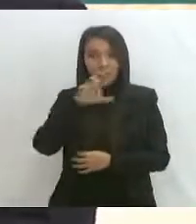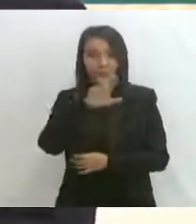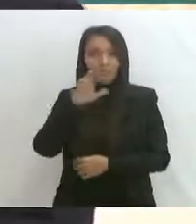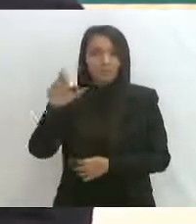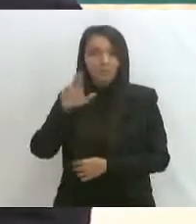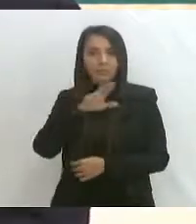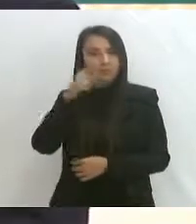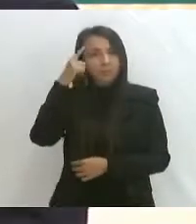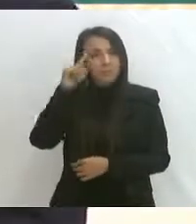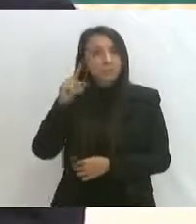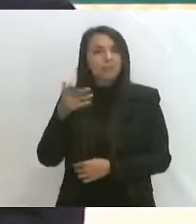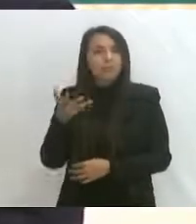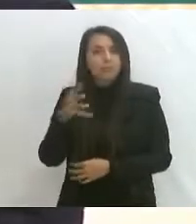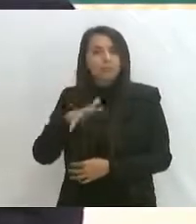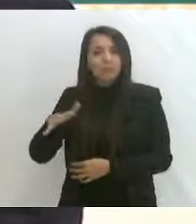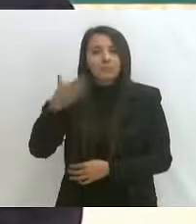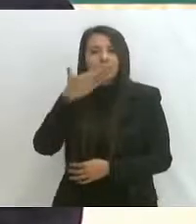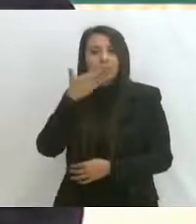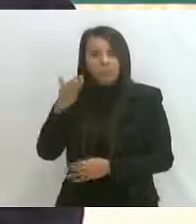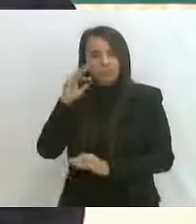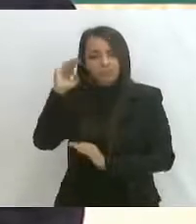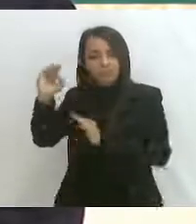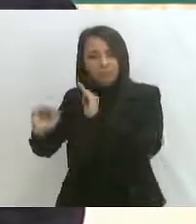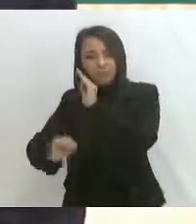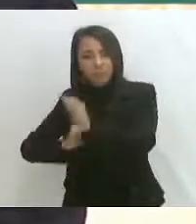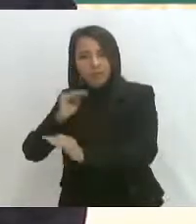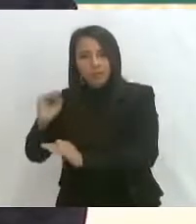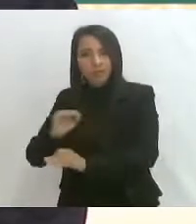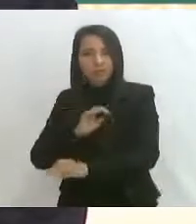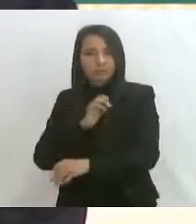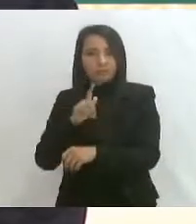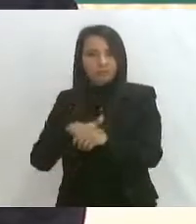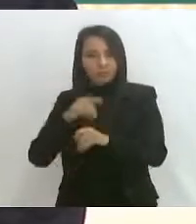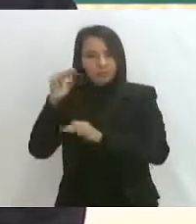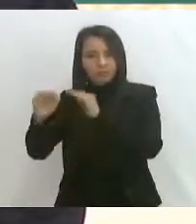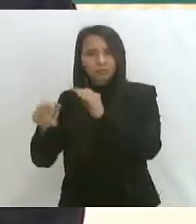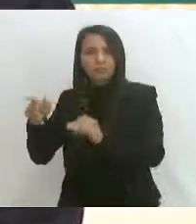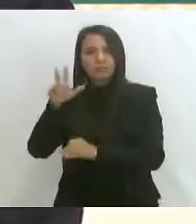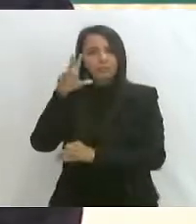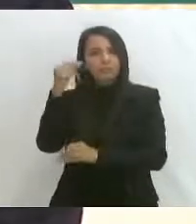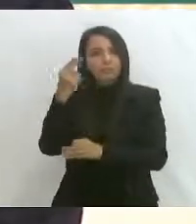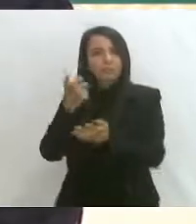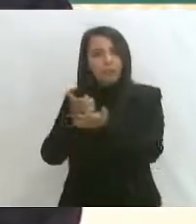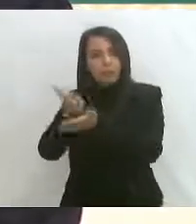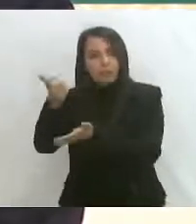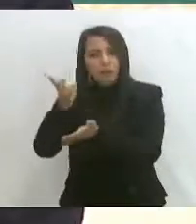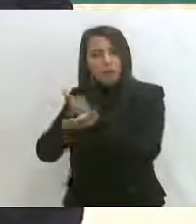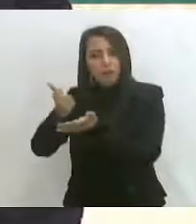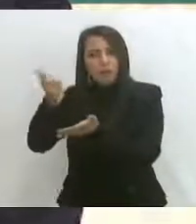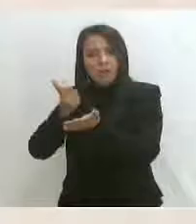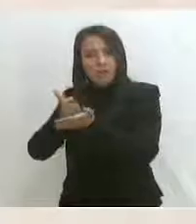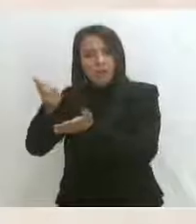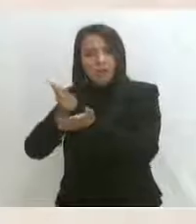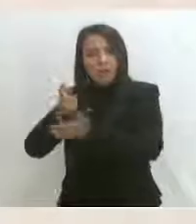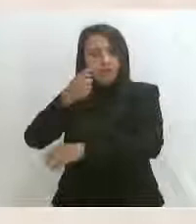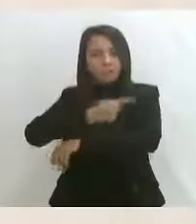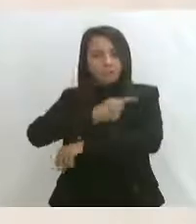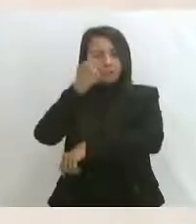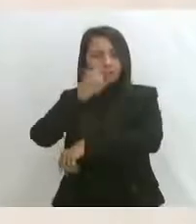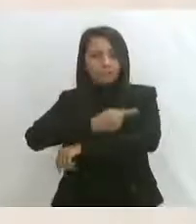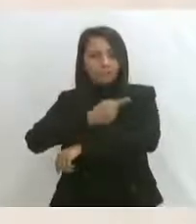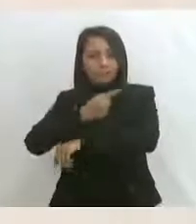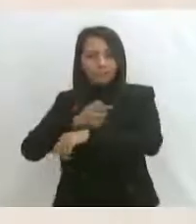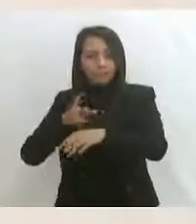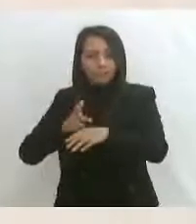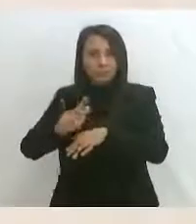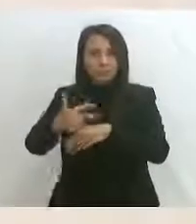tengan un trato especial, no paguen el peaje en la caseta de cobro.